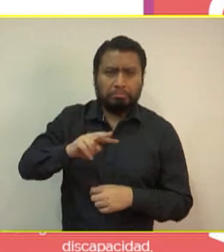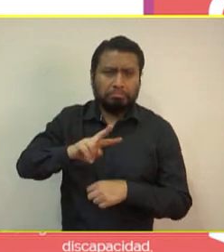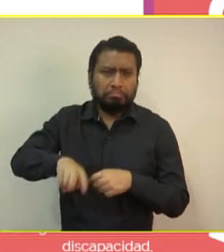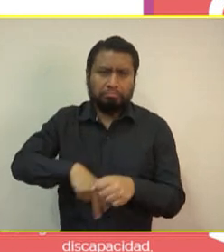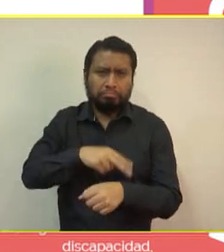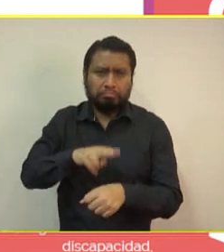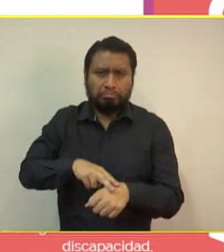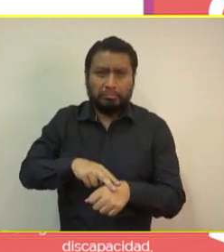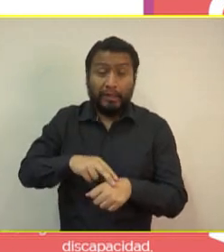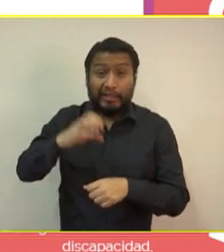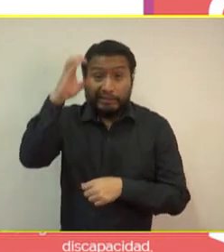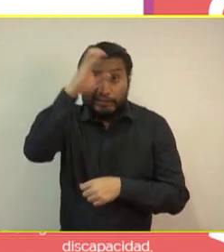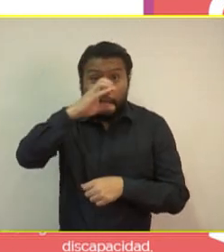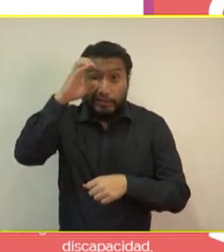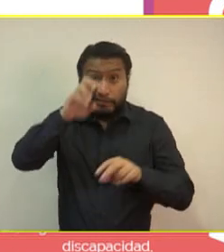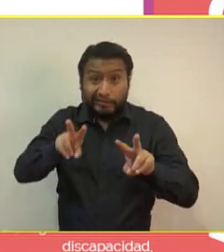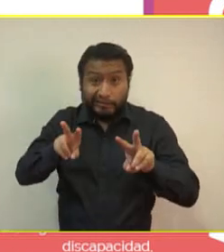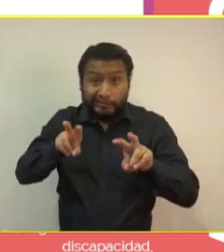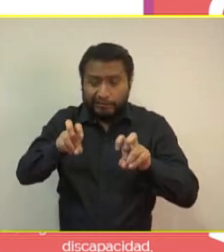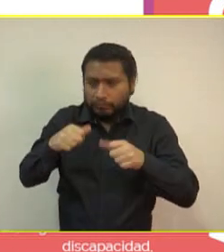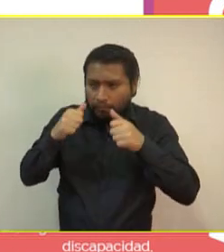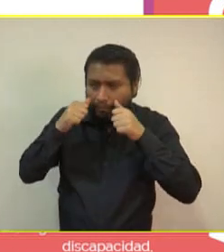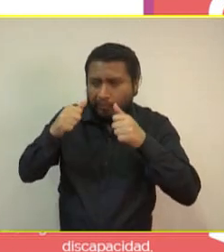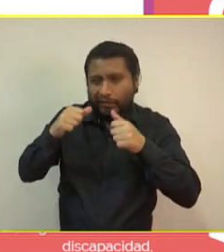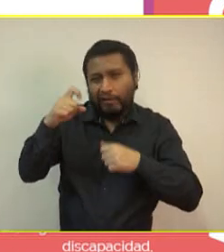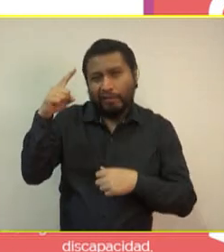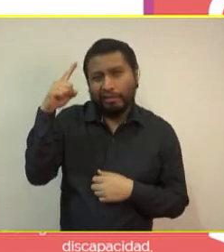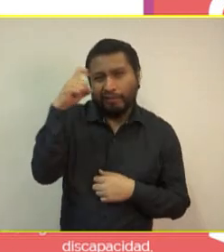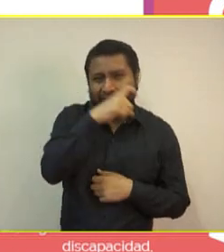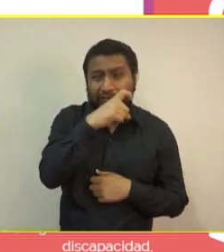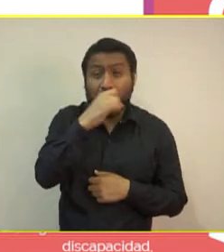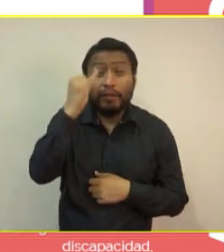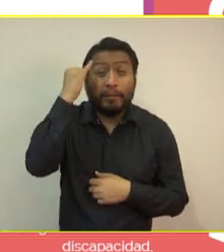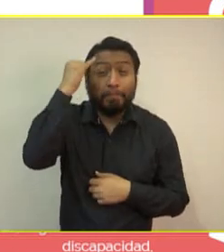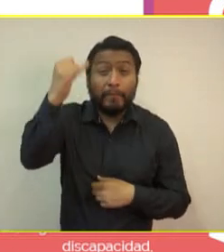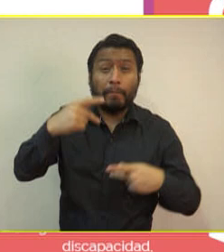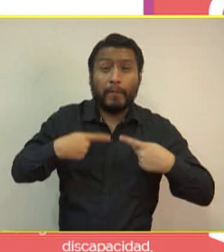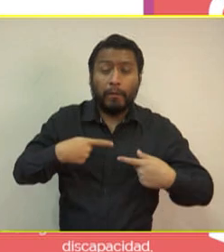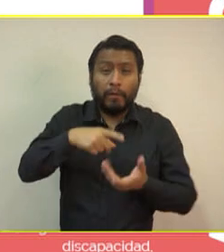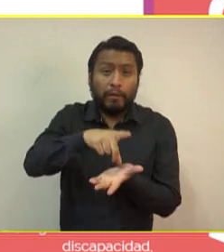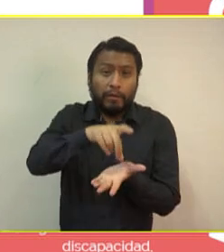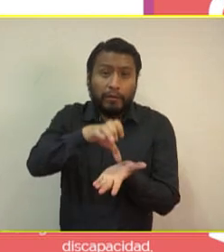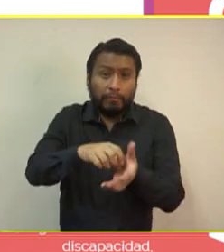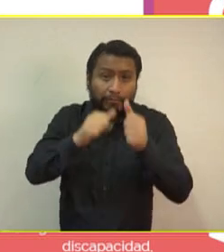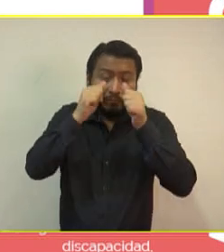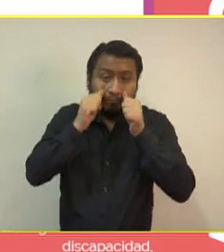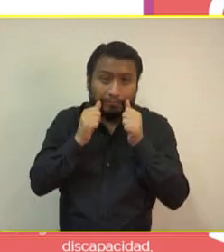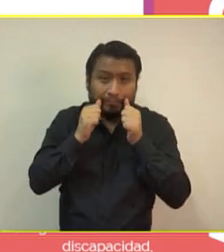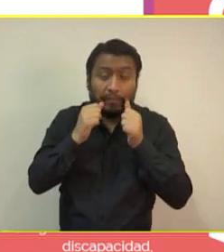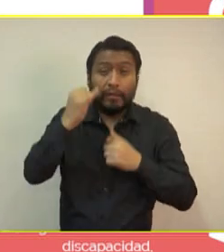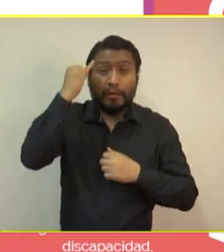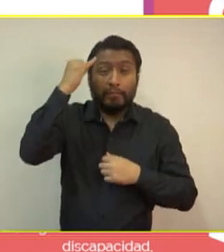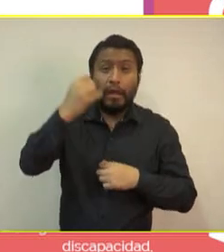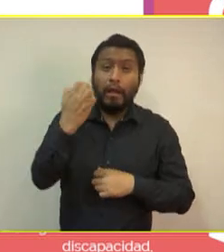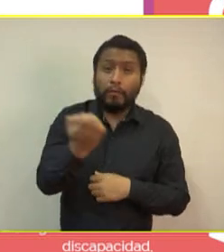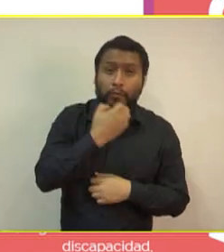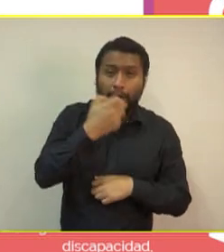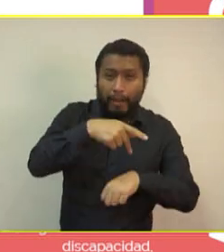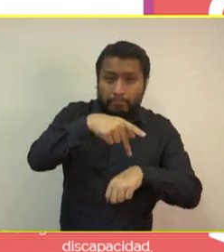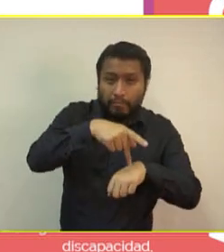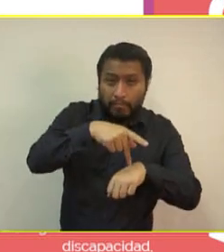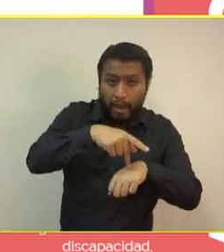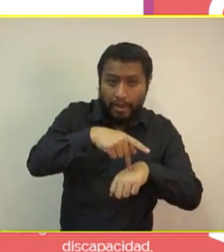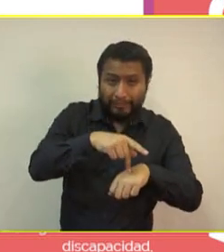lo es más para un niño con discapacidad visual, ya que no cuenta las escuelas primarias de educación pública